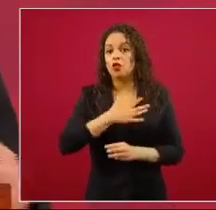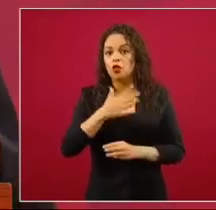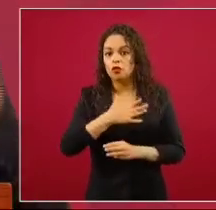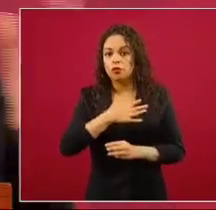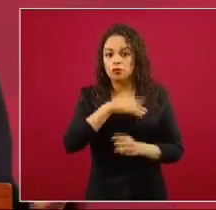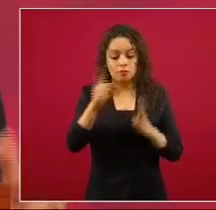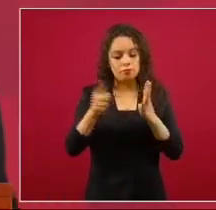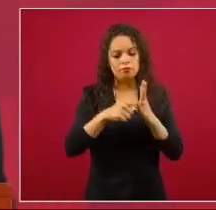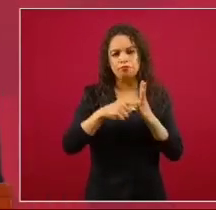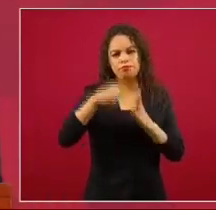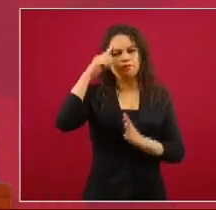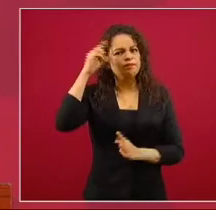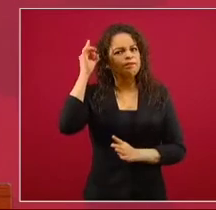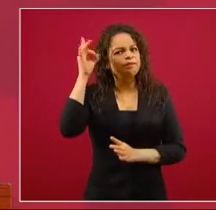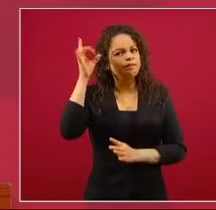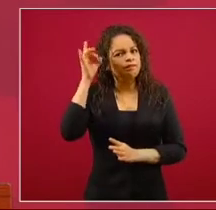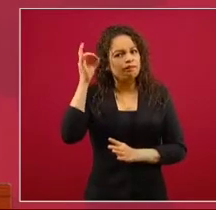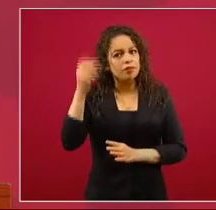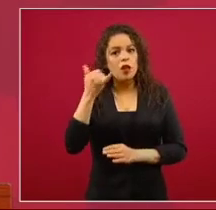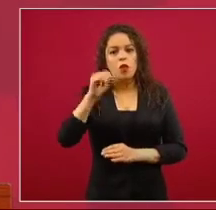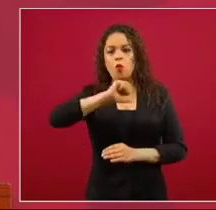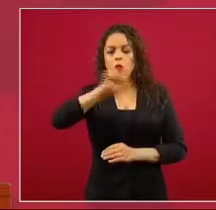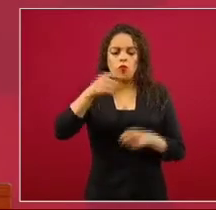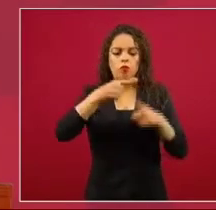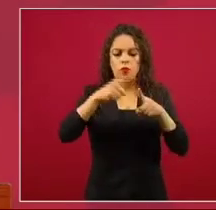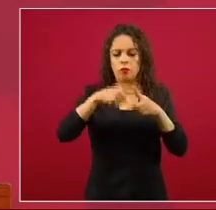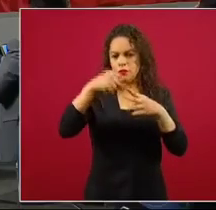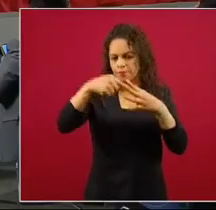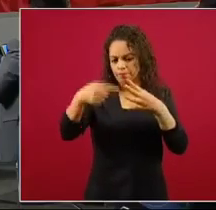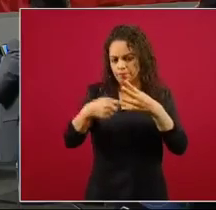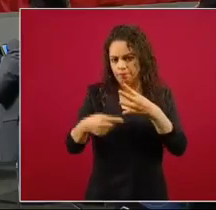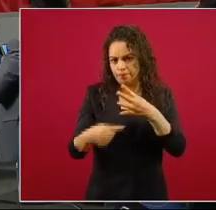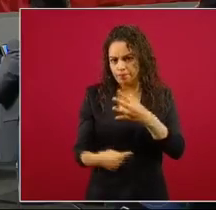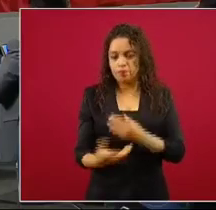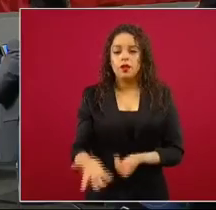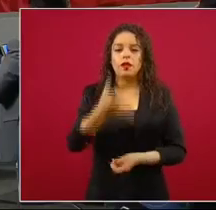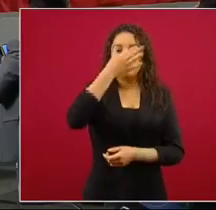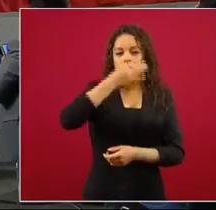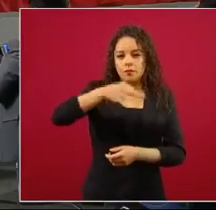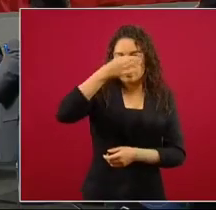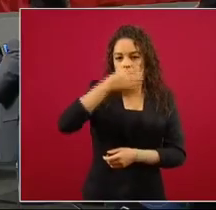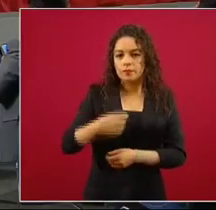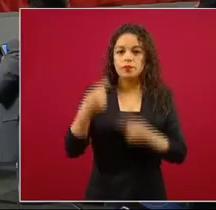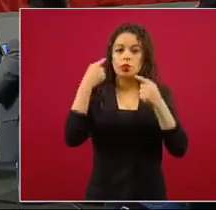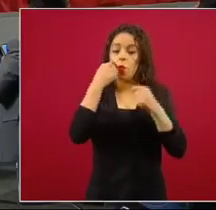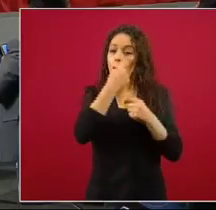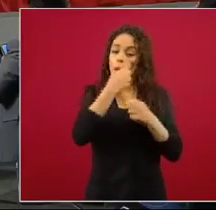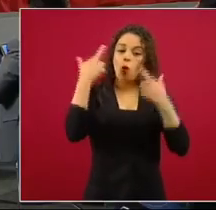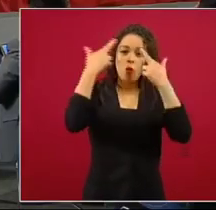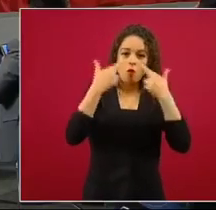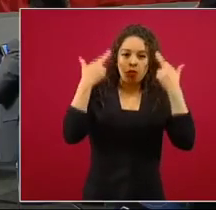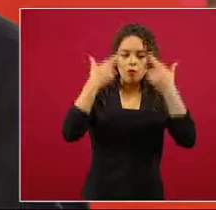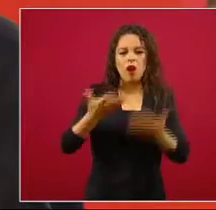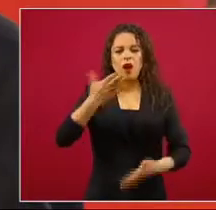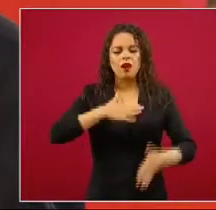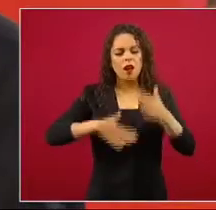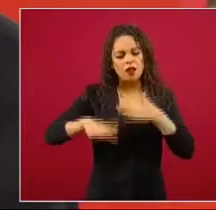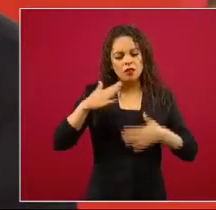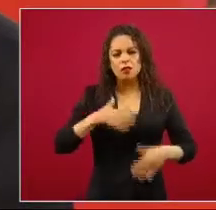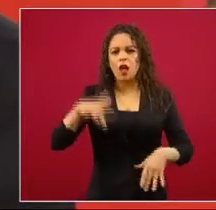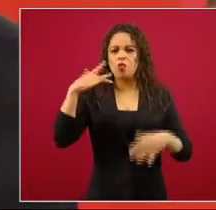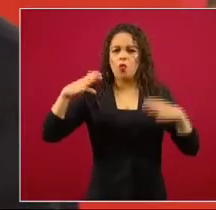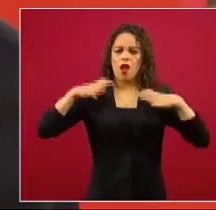el dolor de cabeza y otros de los síntomas accesorios. Escurrimiento nasal, enrojecimiento de los ojos, fatiga,